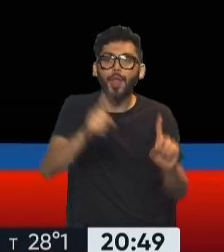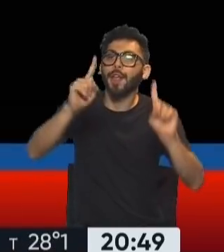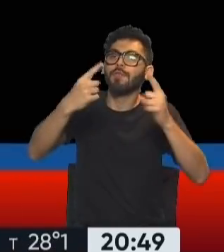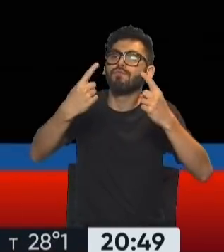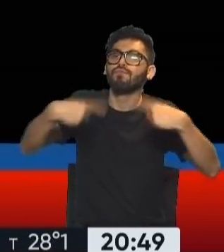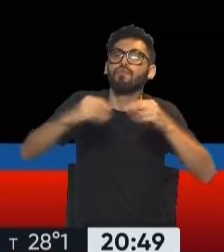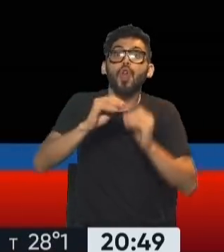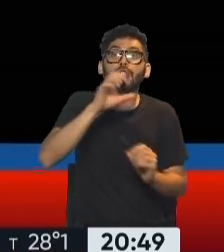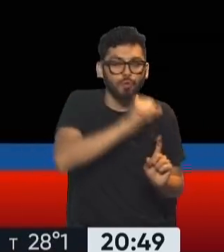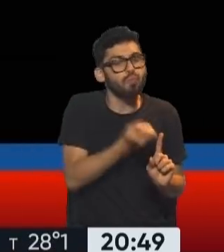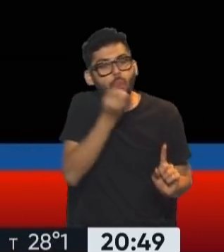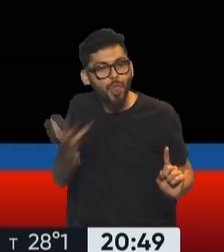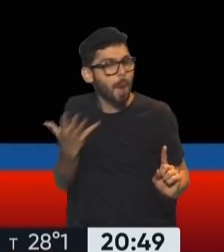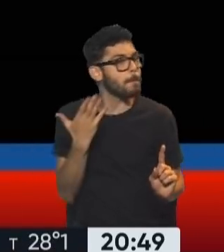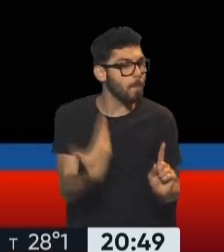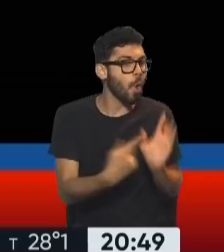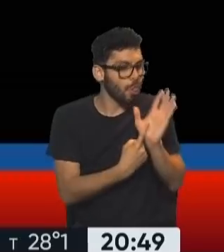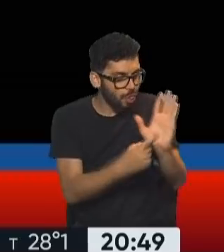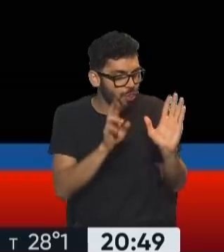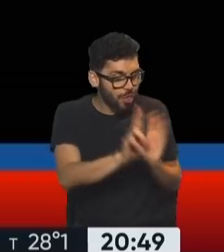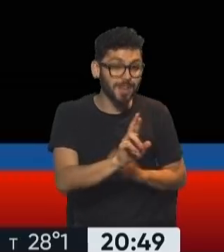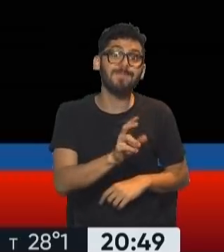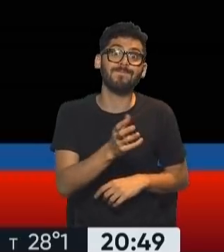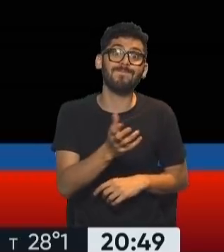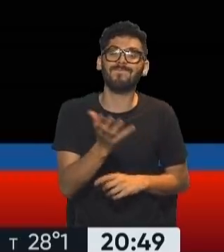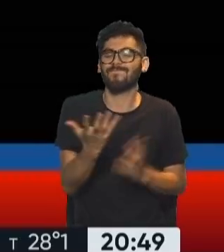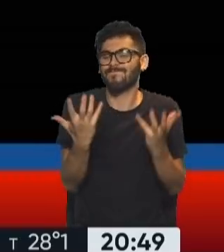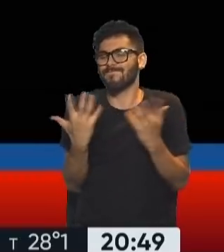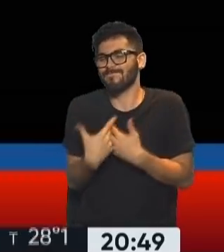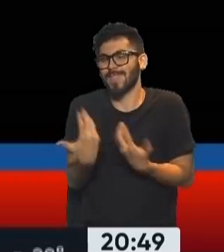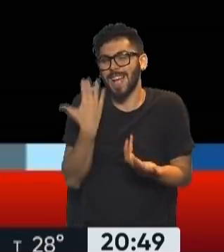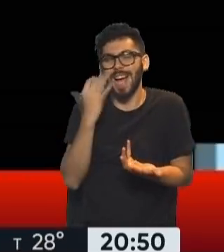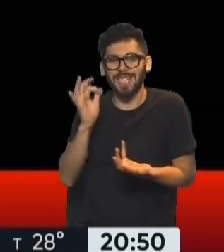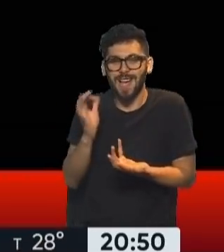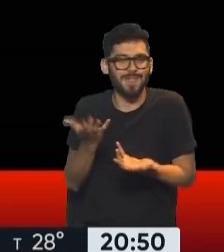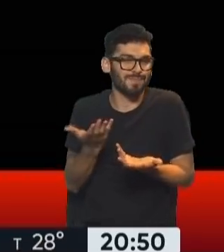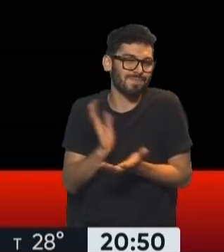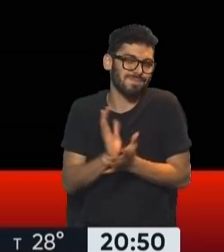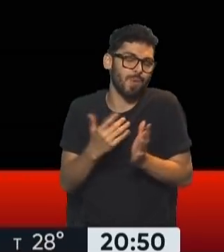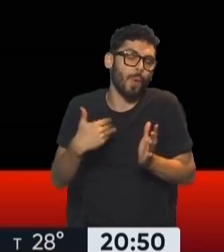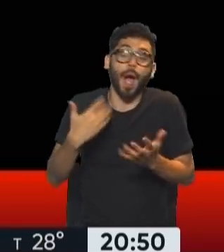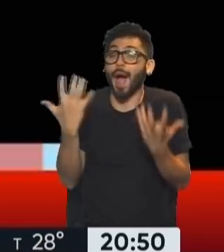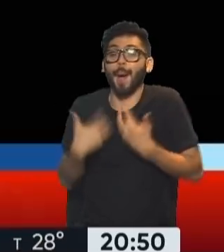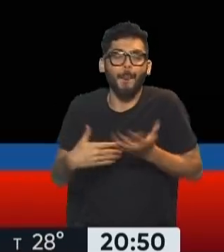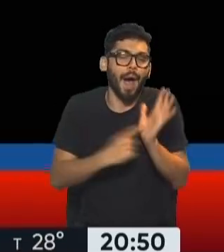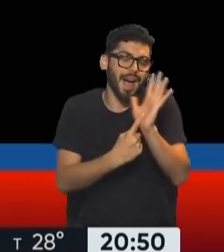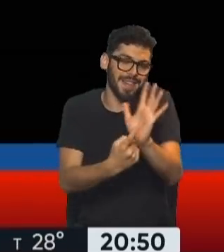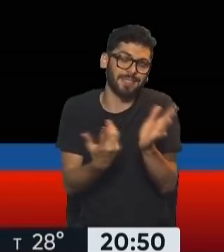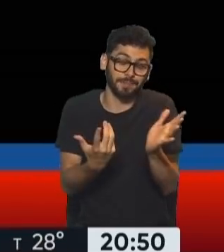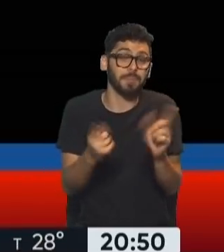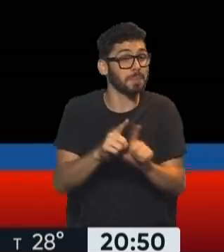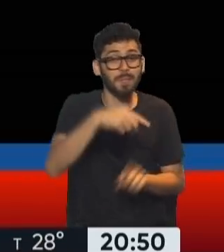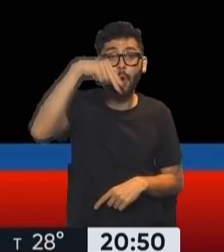sabía que en las siguientes horas esto se iba a hacer efectivo. Así que probablemente, como decía